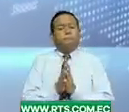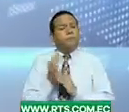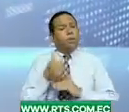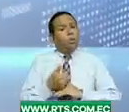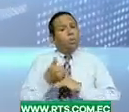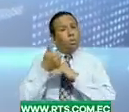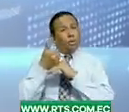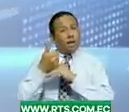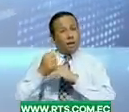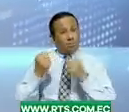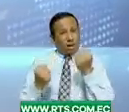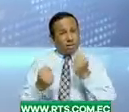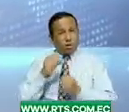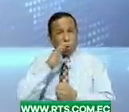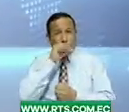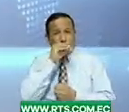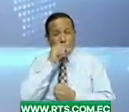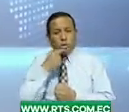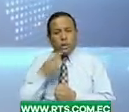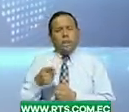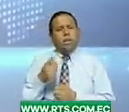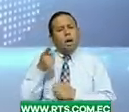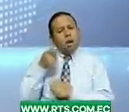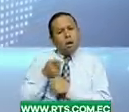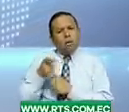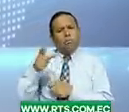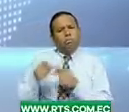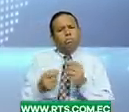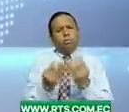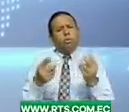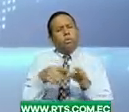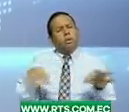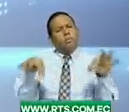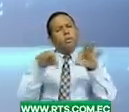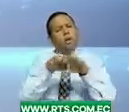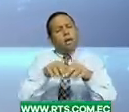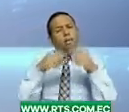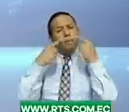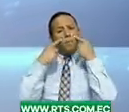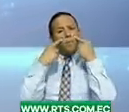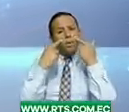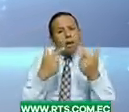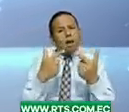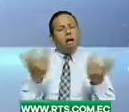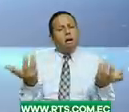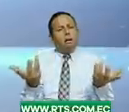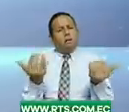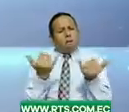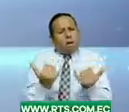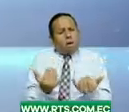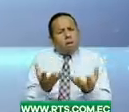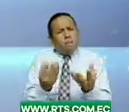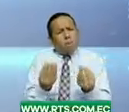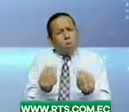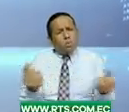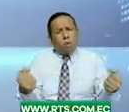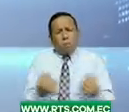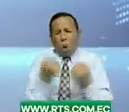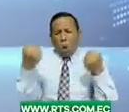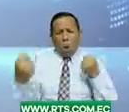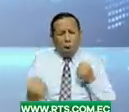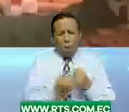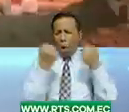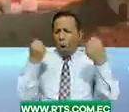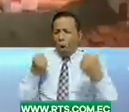cuidado, porque se han incrementado los índices de accidentes justamente en el puerto principal, y lo que menos quieren es precisamente que se repitan, que se